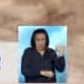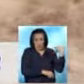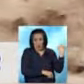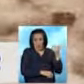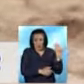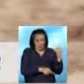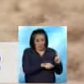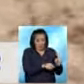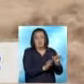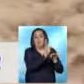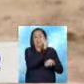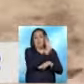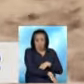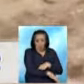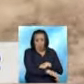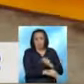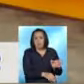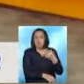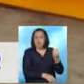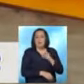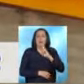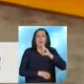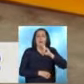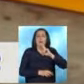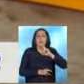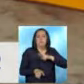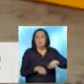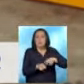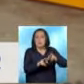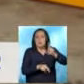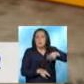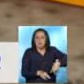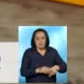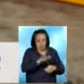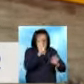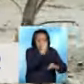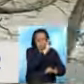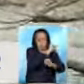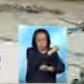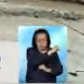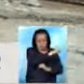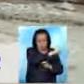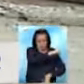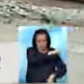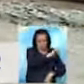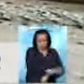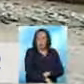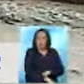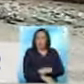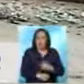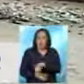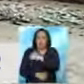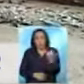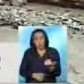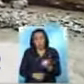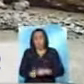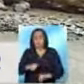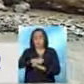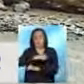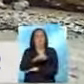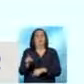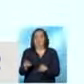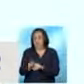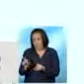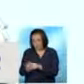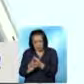a causa del fuerte caudal del río Rímac que debilitó su estructura. Ahora el puente gemelo podría correr la misma